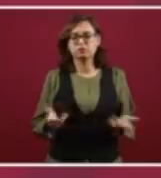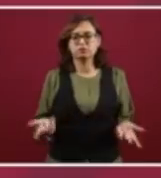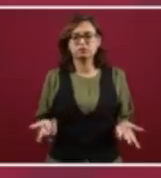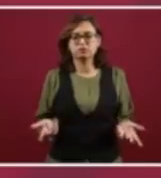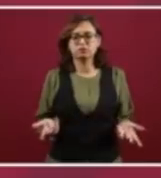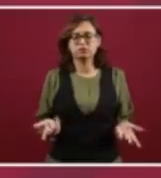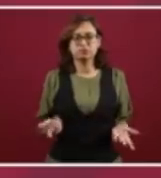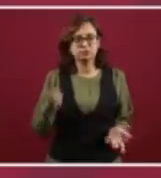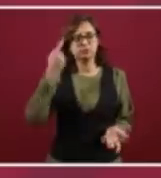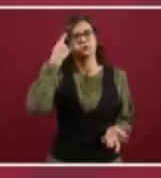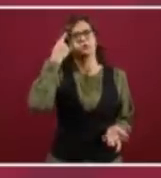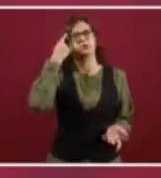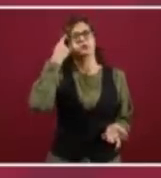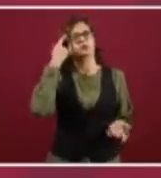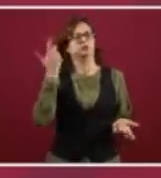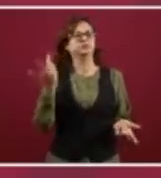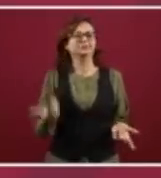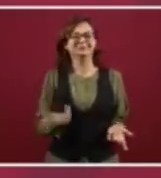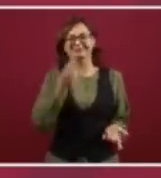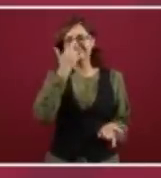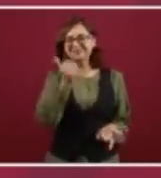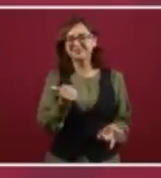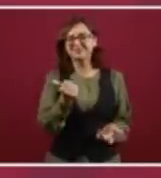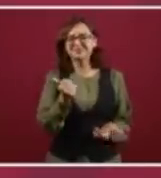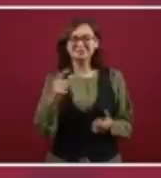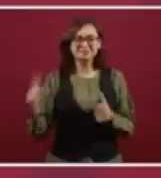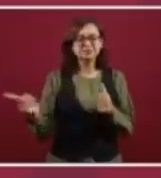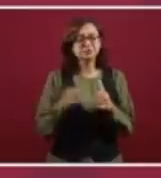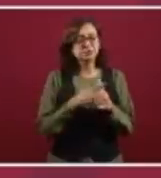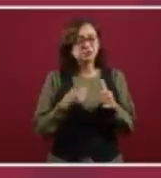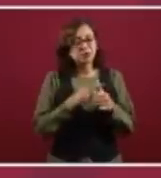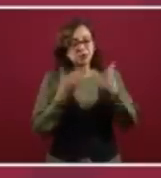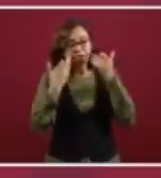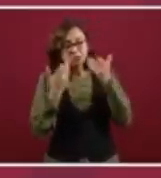lógico de que tienen que haber primero resultados.